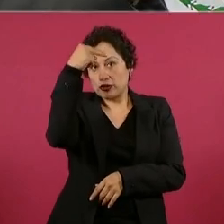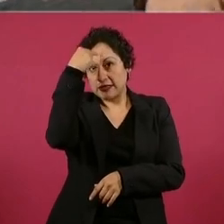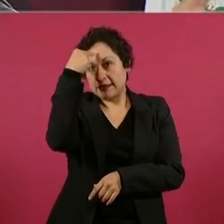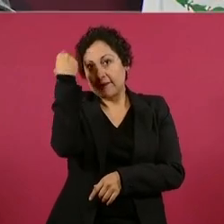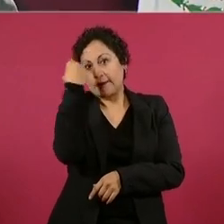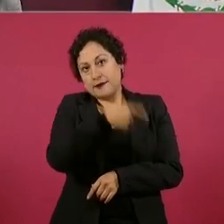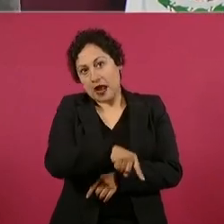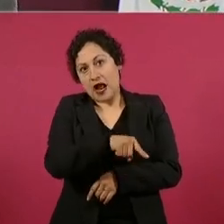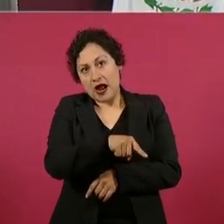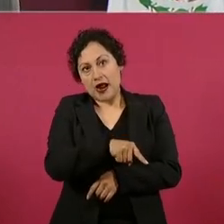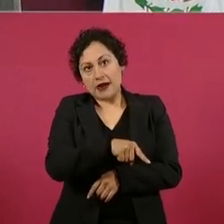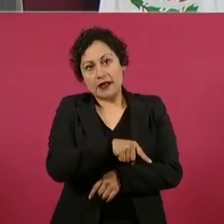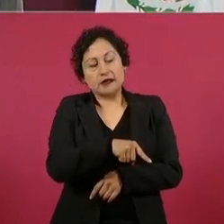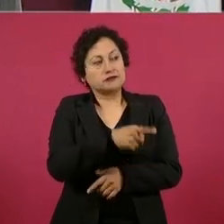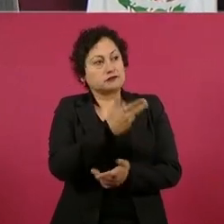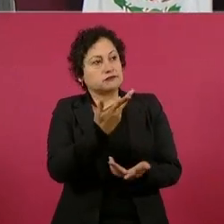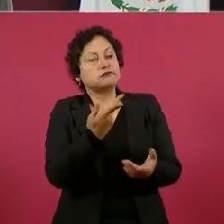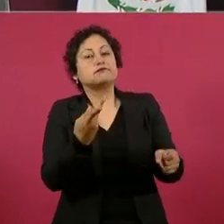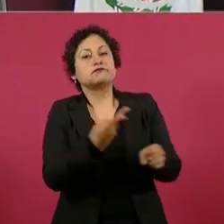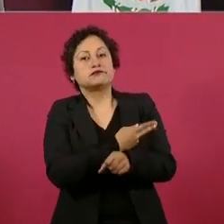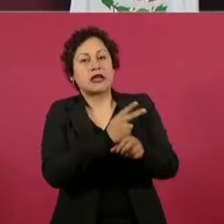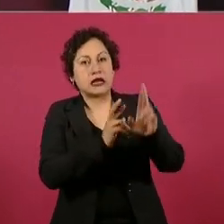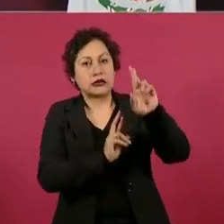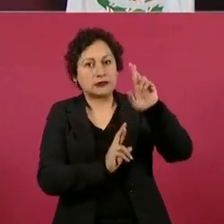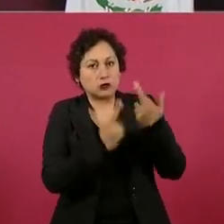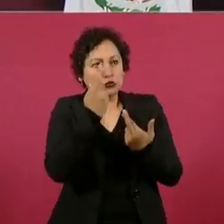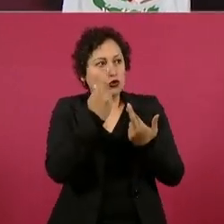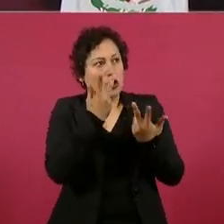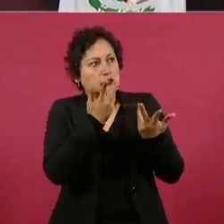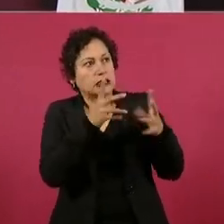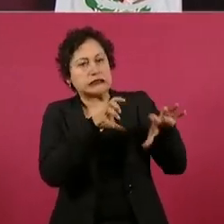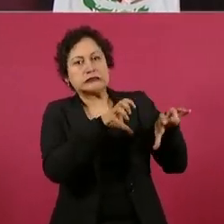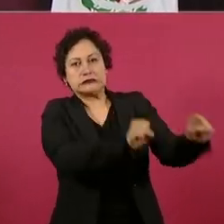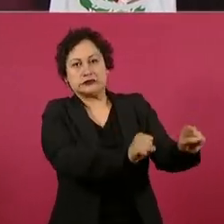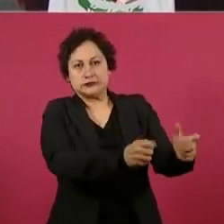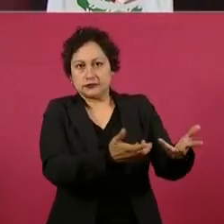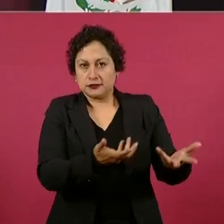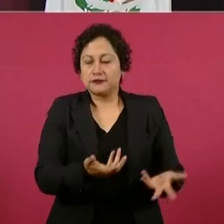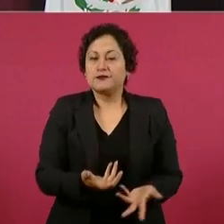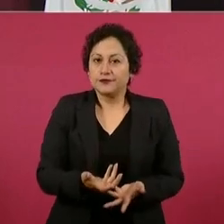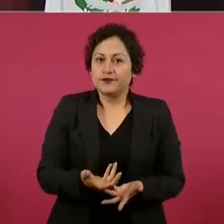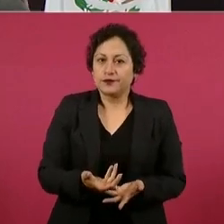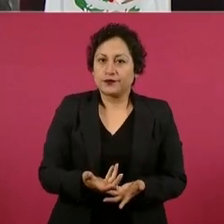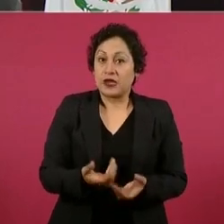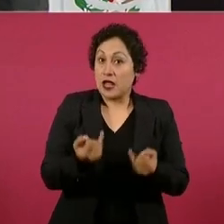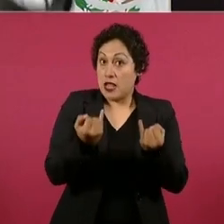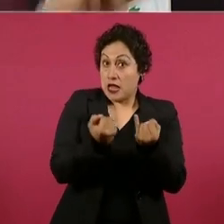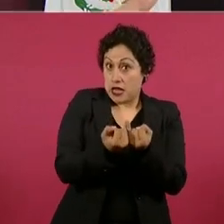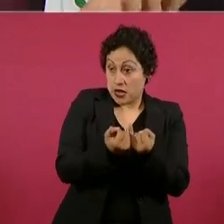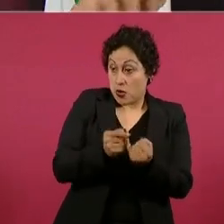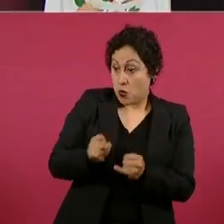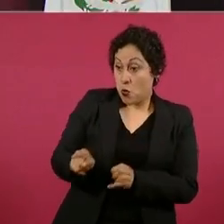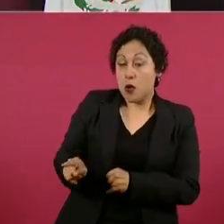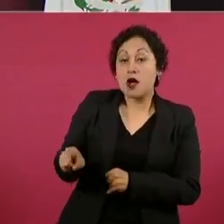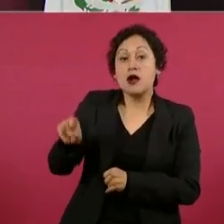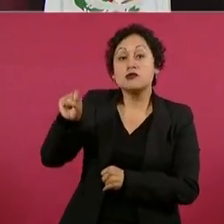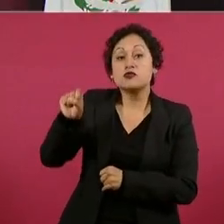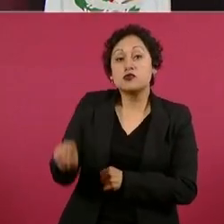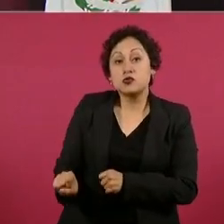los rebeldes. Y en el caso del sureste, primero fueron los